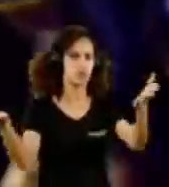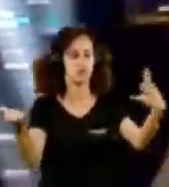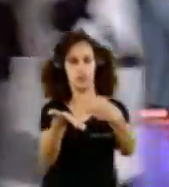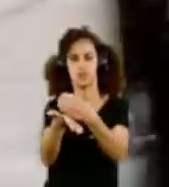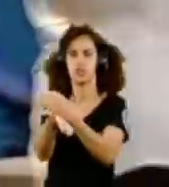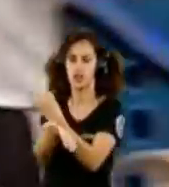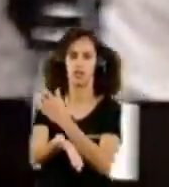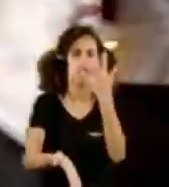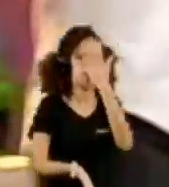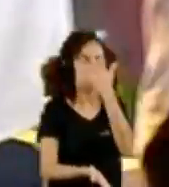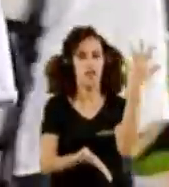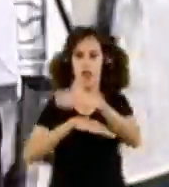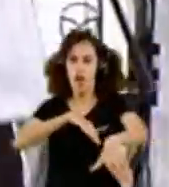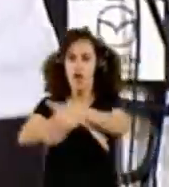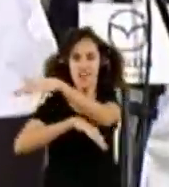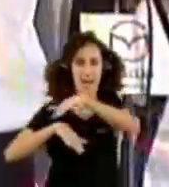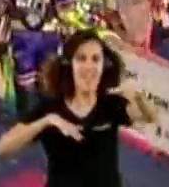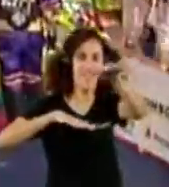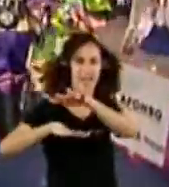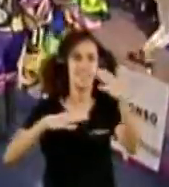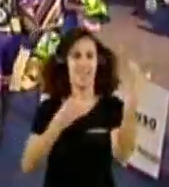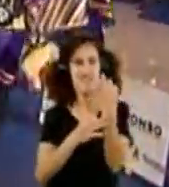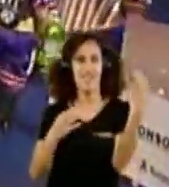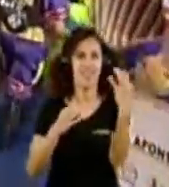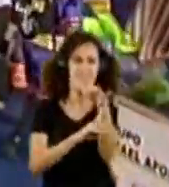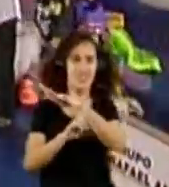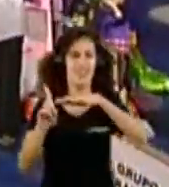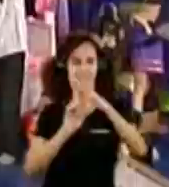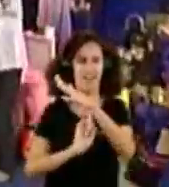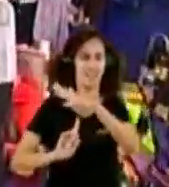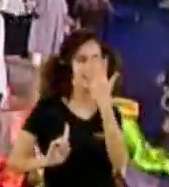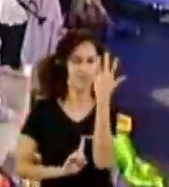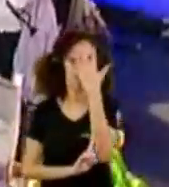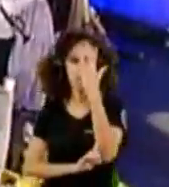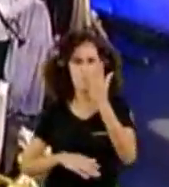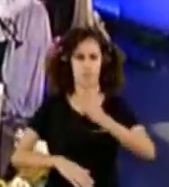Carnaval en los barrios quiero sentir. Mi carnaval, tu